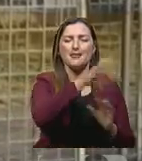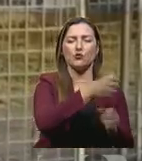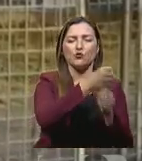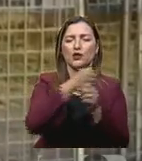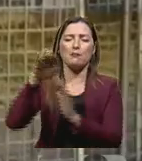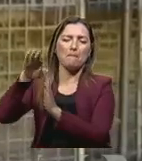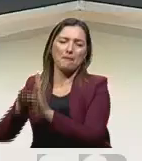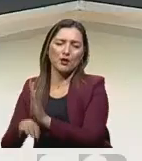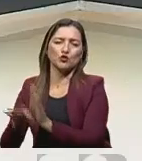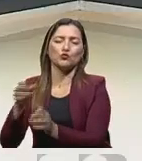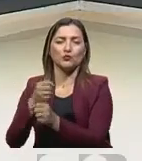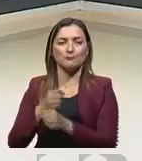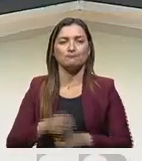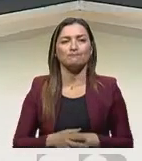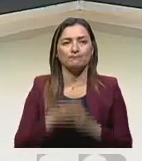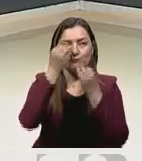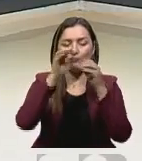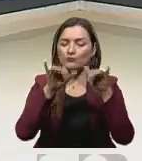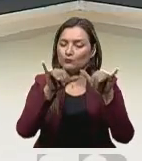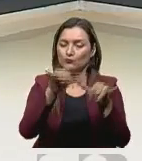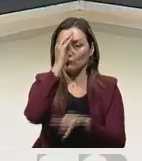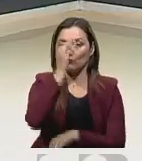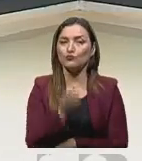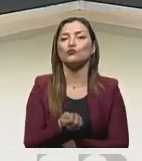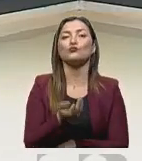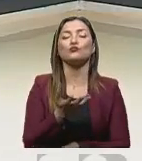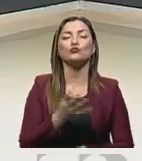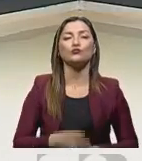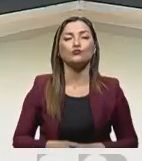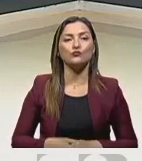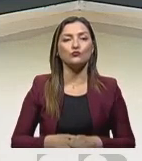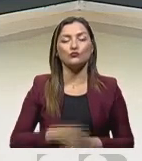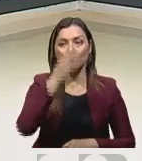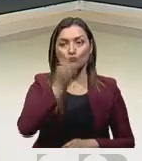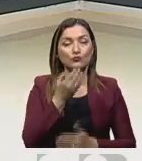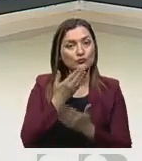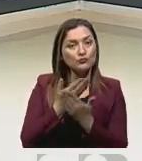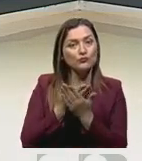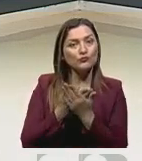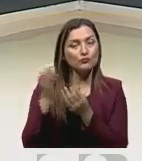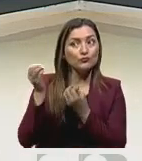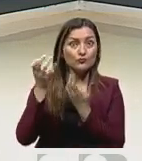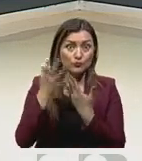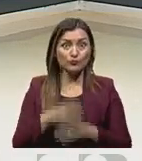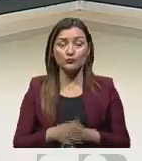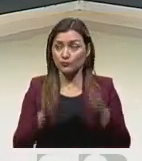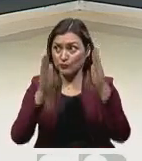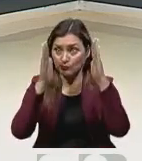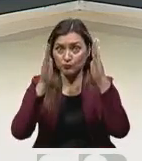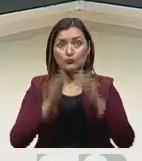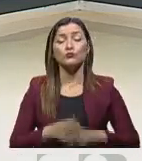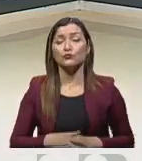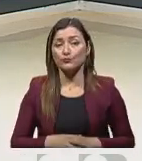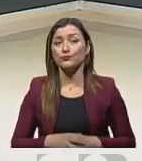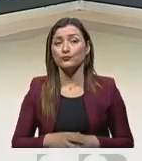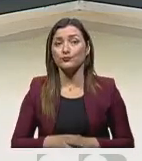es la información compañeras continúan ustedes que tengan un buen día Buen día Karen Muchísimas gracias por este informe vamos a estar pendientes entonces